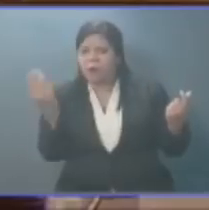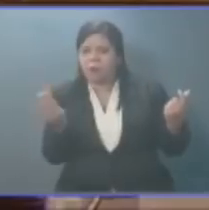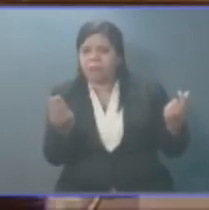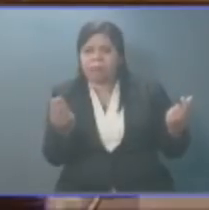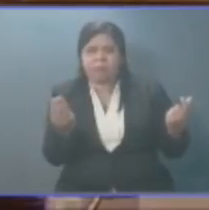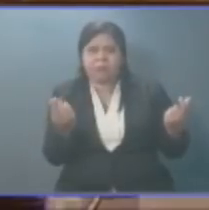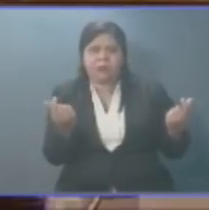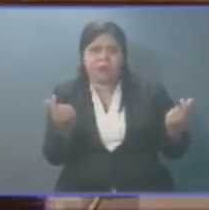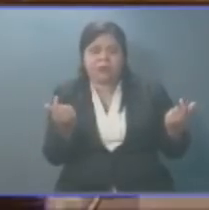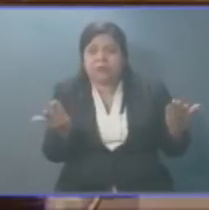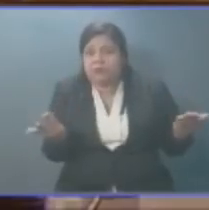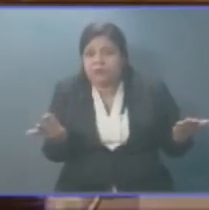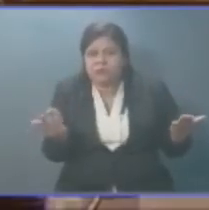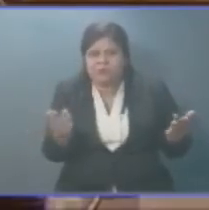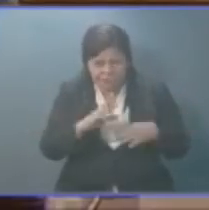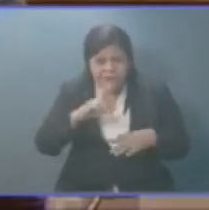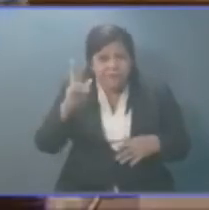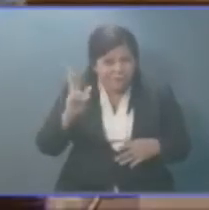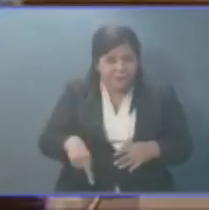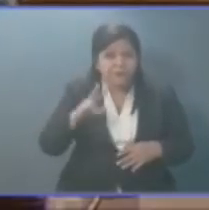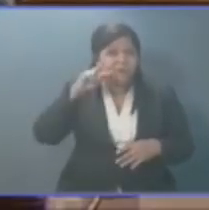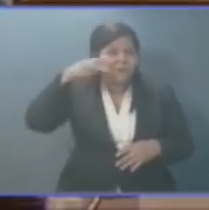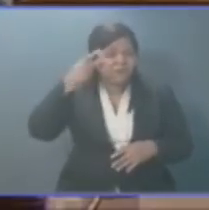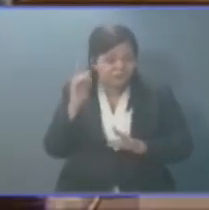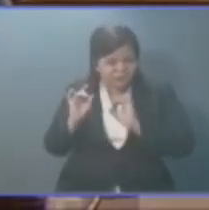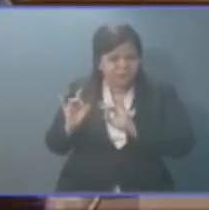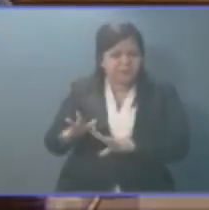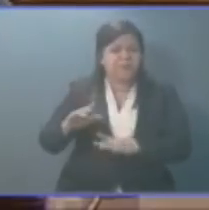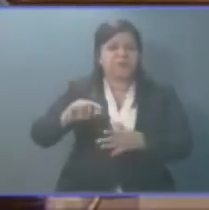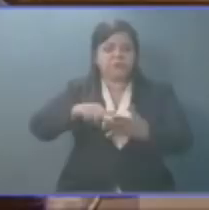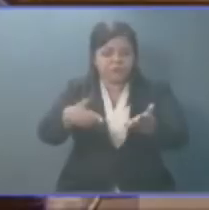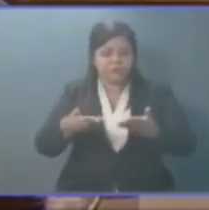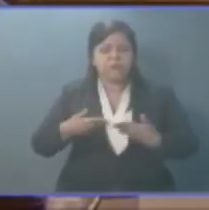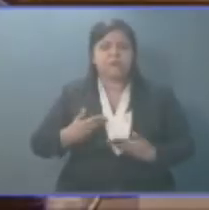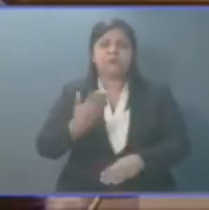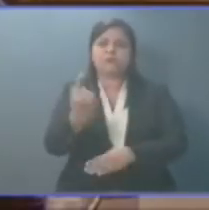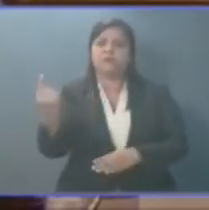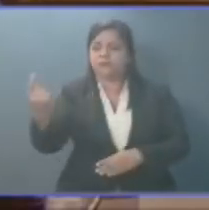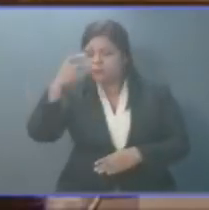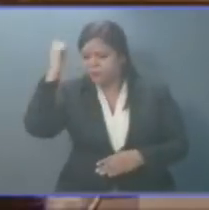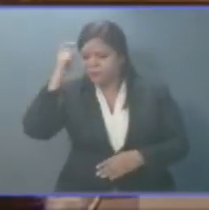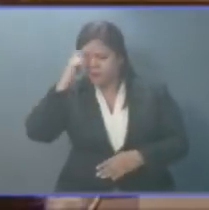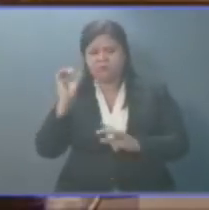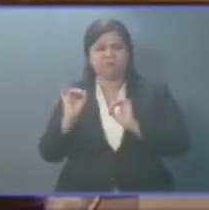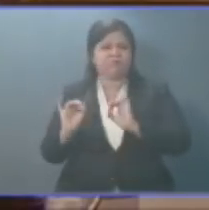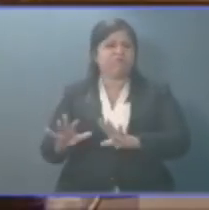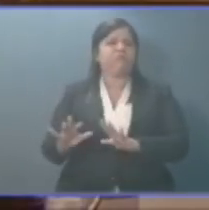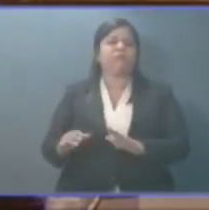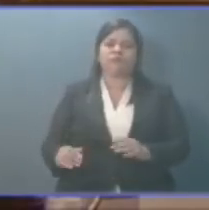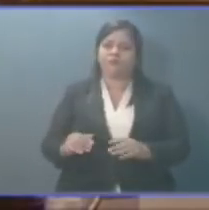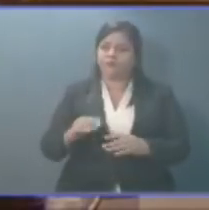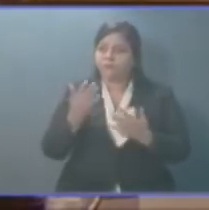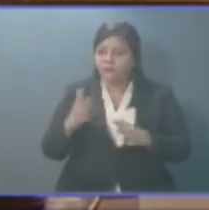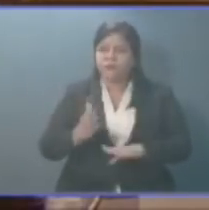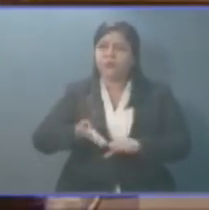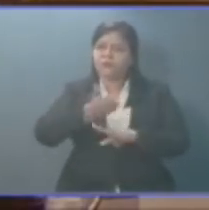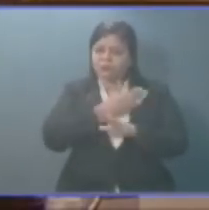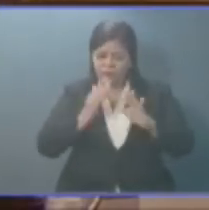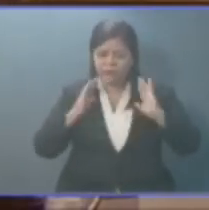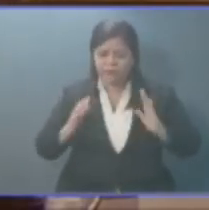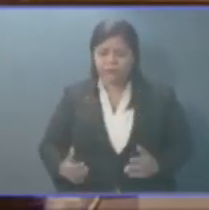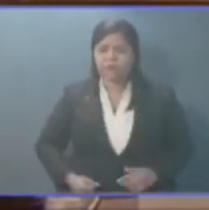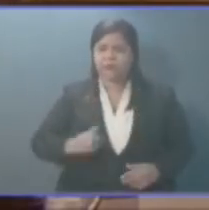en términos reales el desprecio total por la tutela de los derechos genuinos de la clase trabajadora. Y esto va para quienes han gobernado el